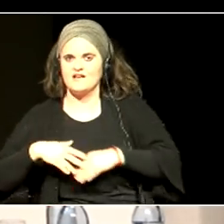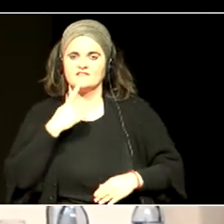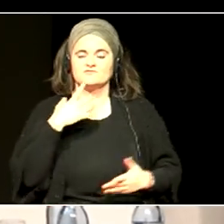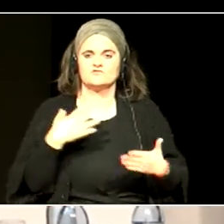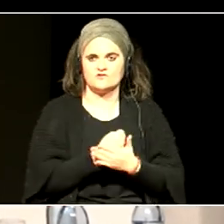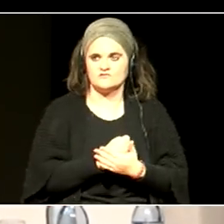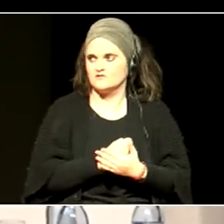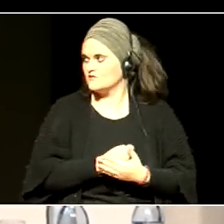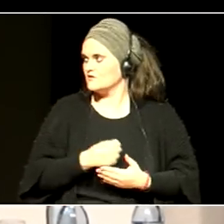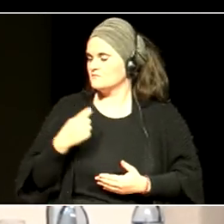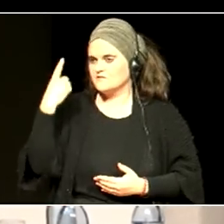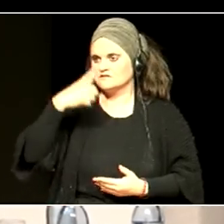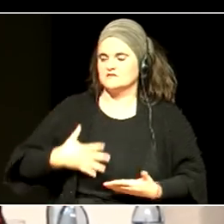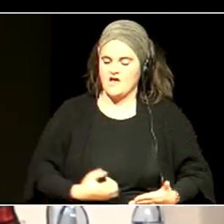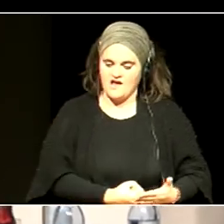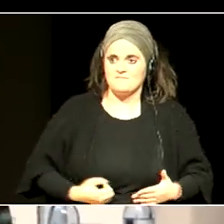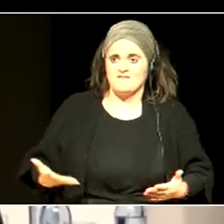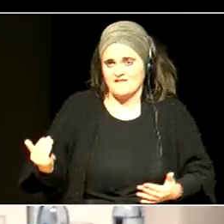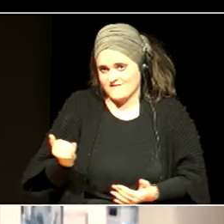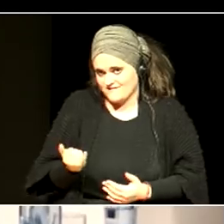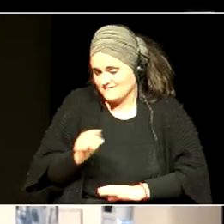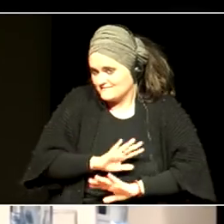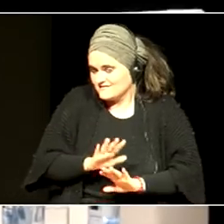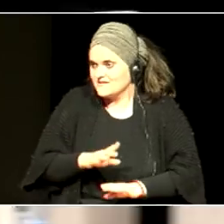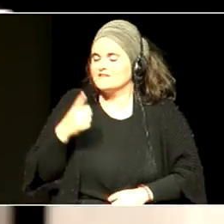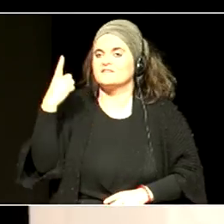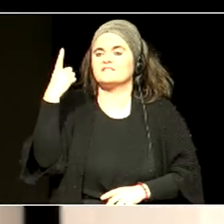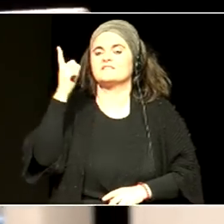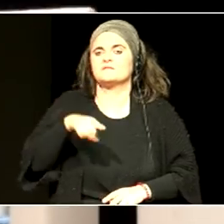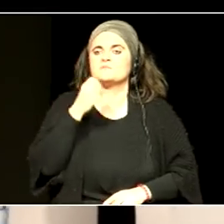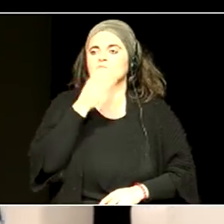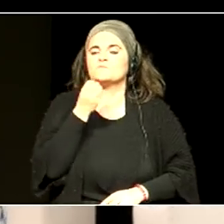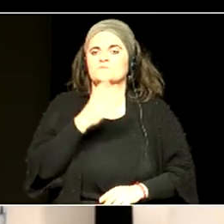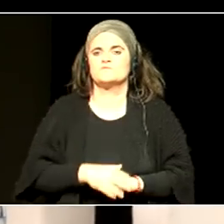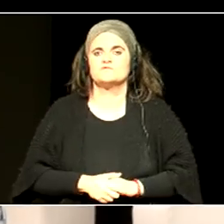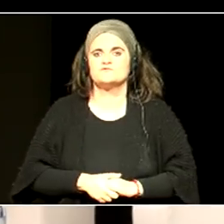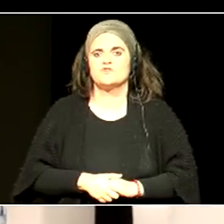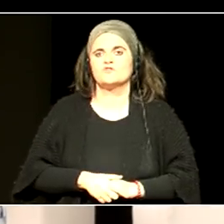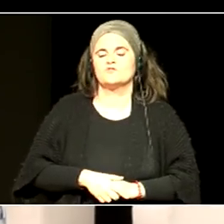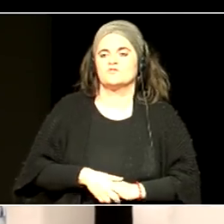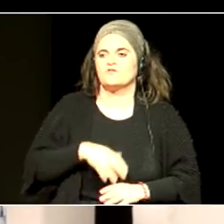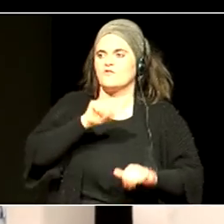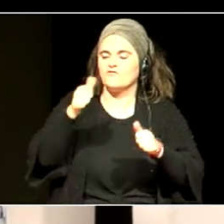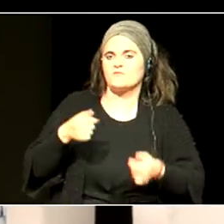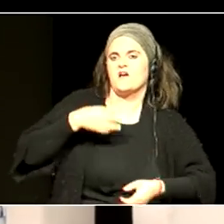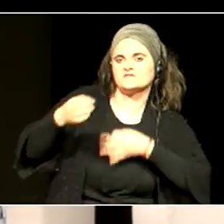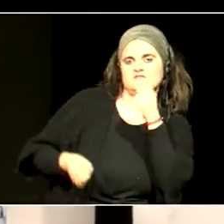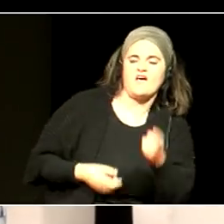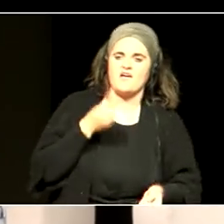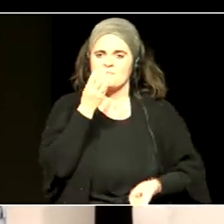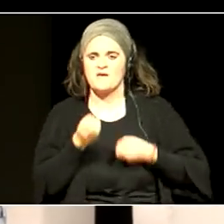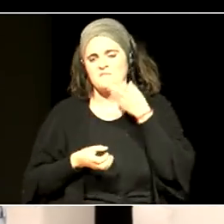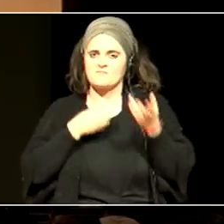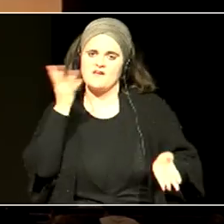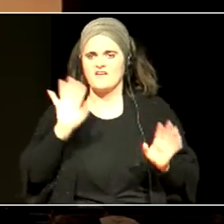voy a hacer porque ya sé que gosa saud tal Y luego bueno bueno muy bien ha estado porque eh haí un tono distendido Mari como Ey Guay Guay